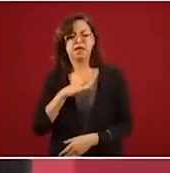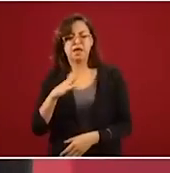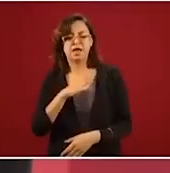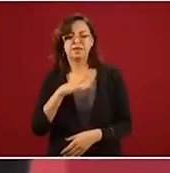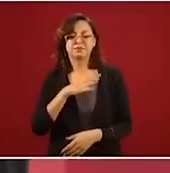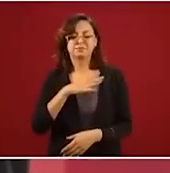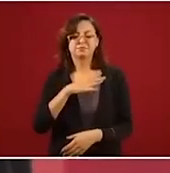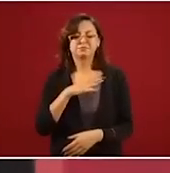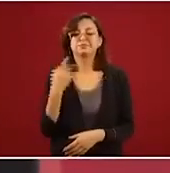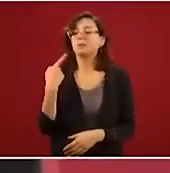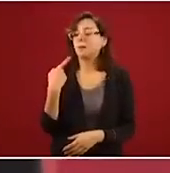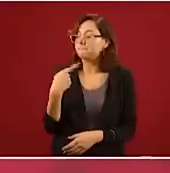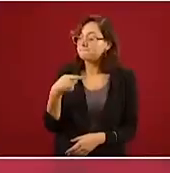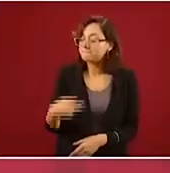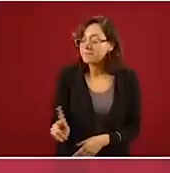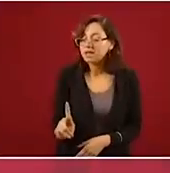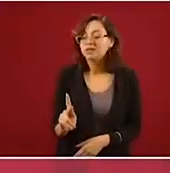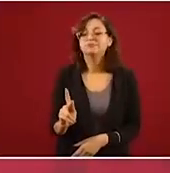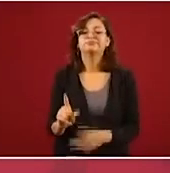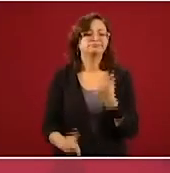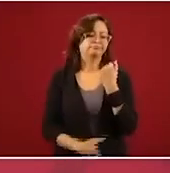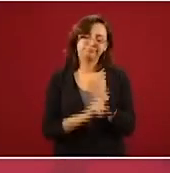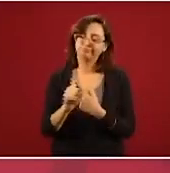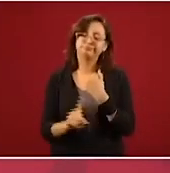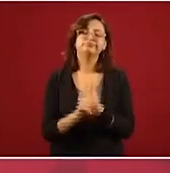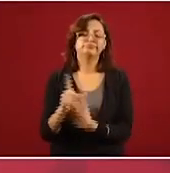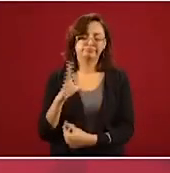pero no deja de haber problemas,